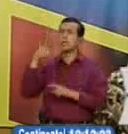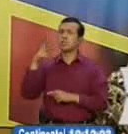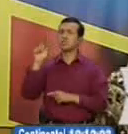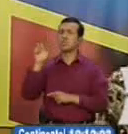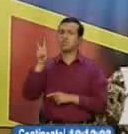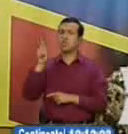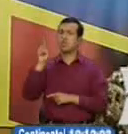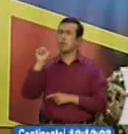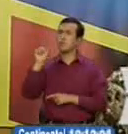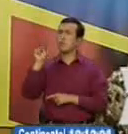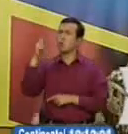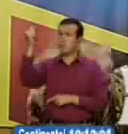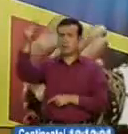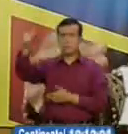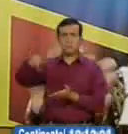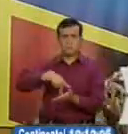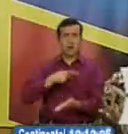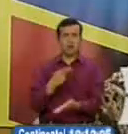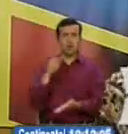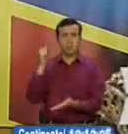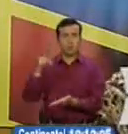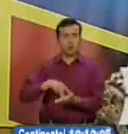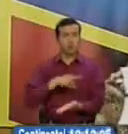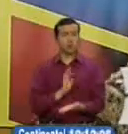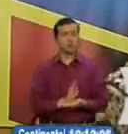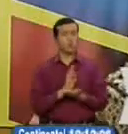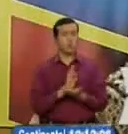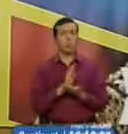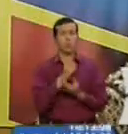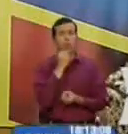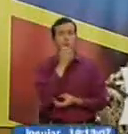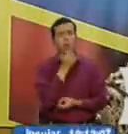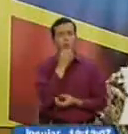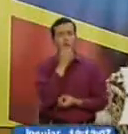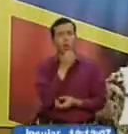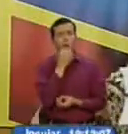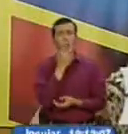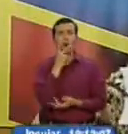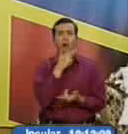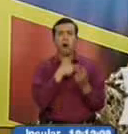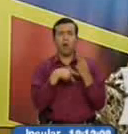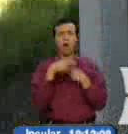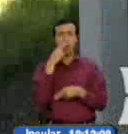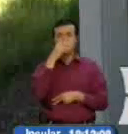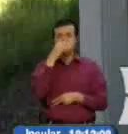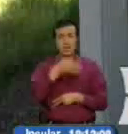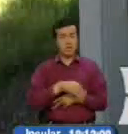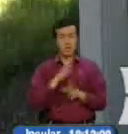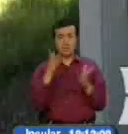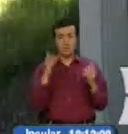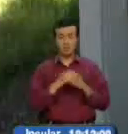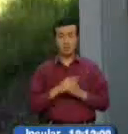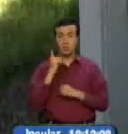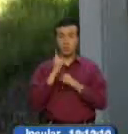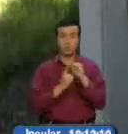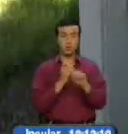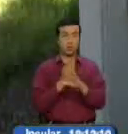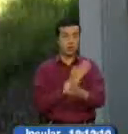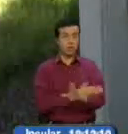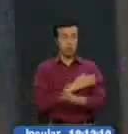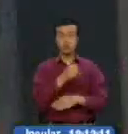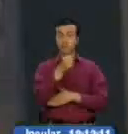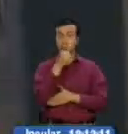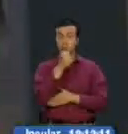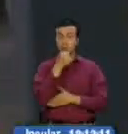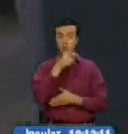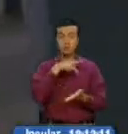pagó para que testificara. Lo que él dijo no es verdad. El año pasado, según varios reportes de prensa,